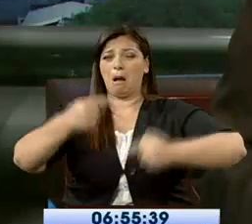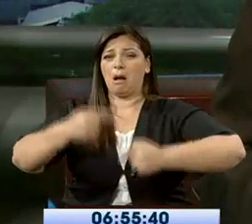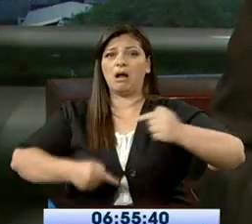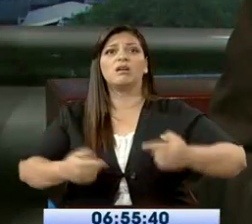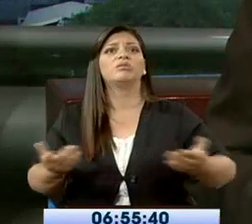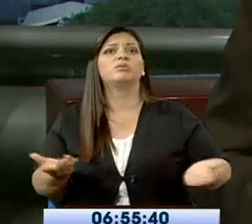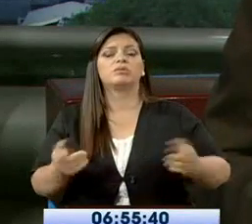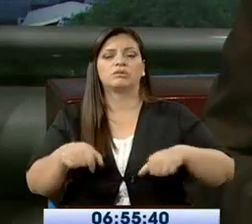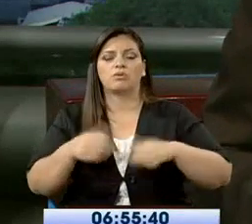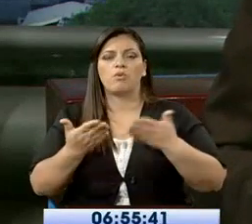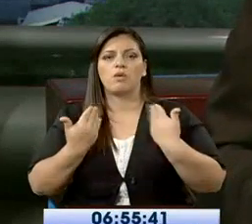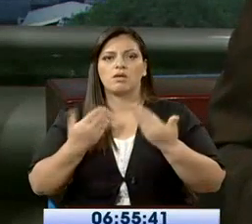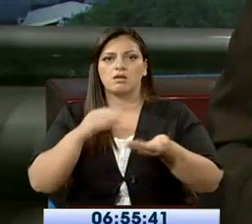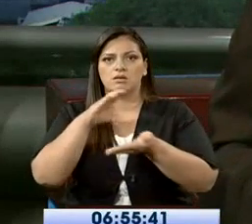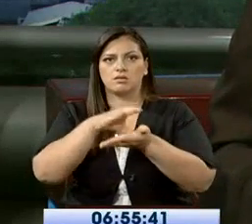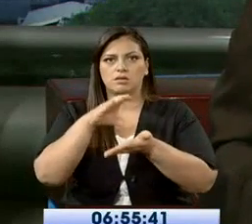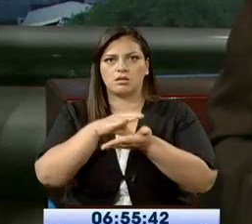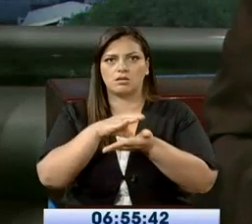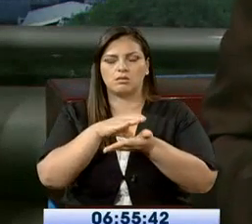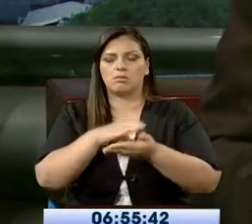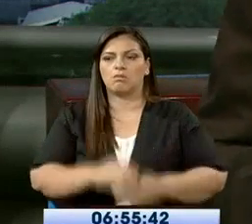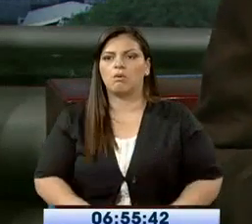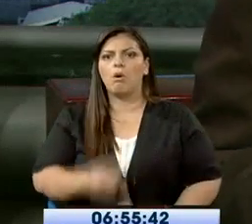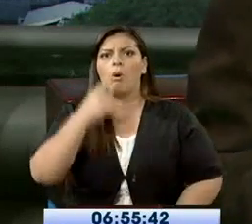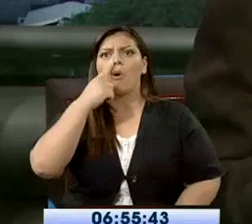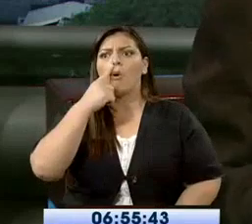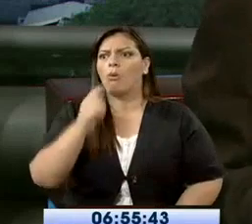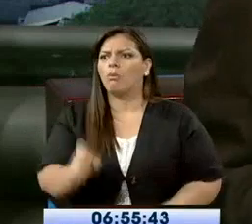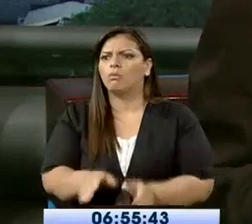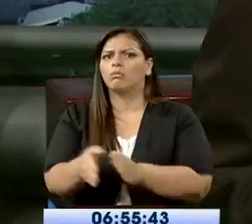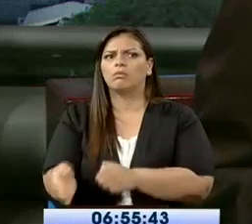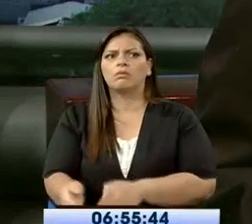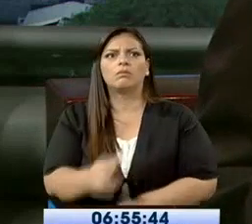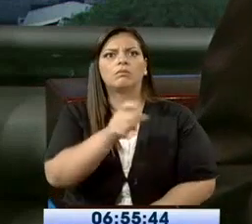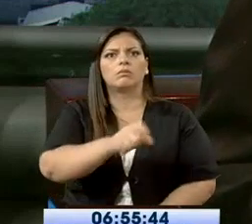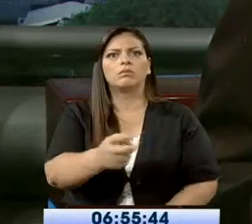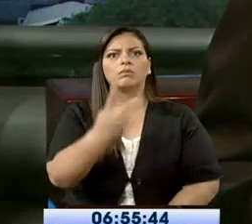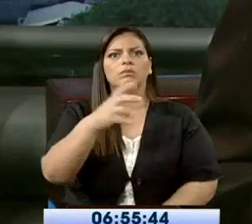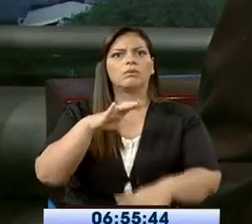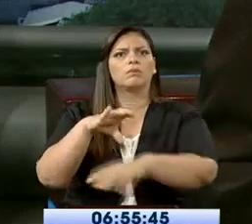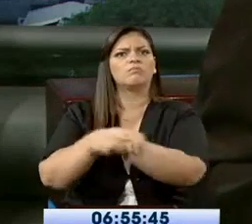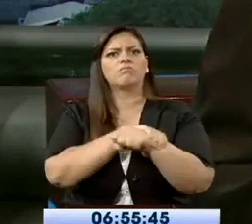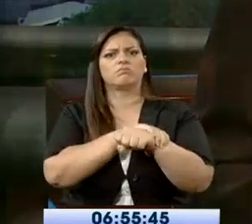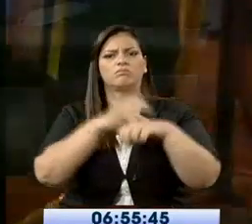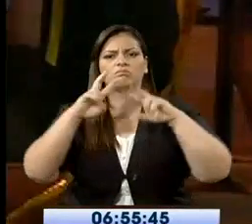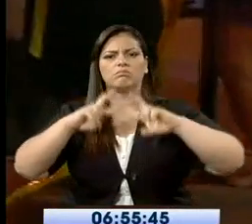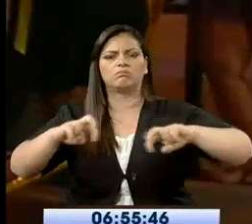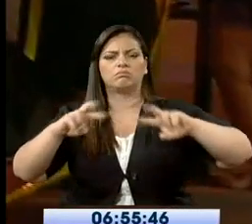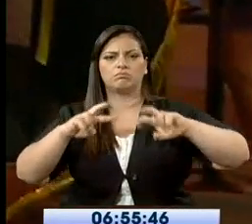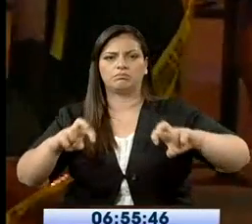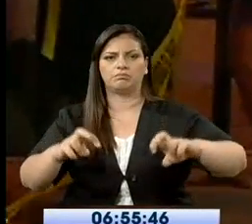de Guayaquil. Hay 2 personas detenidas para investigaciones.